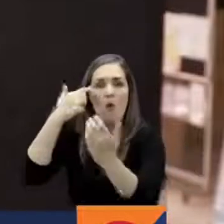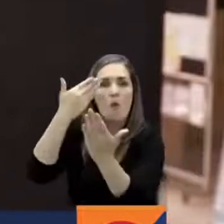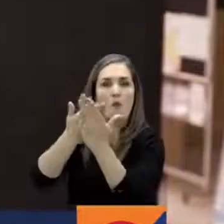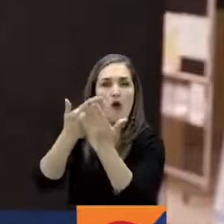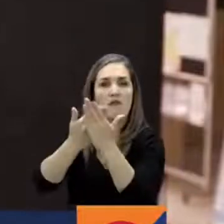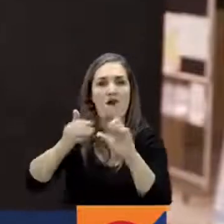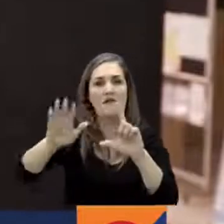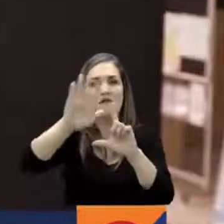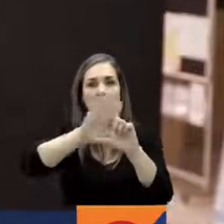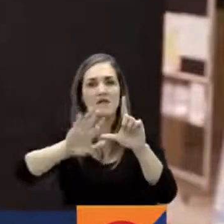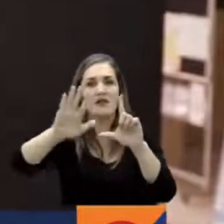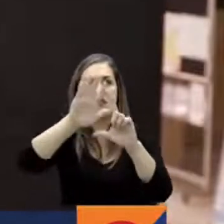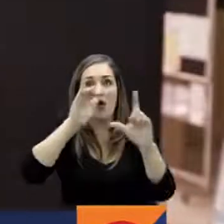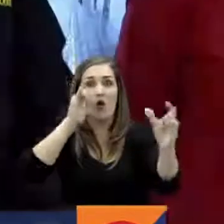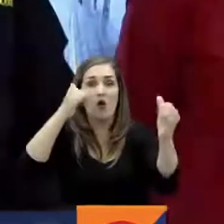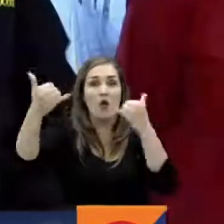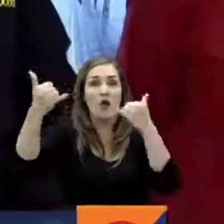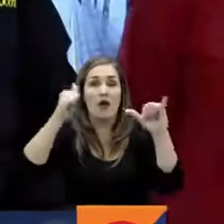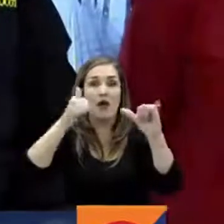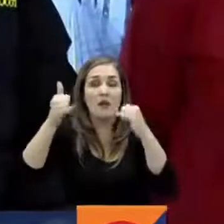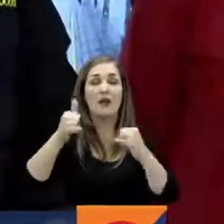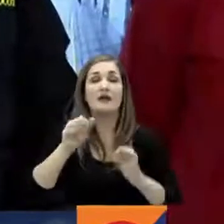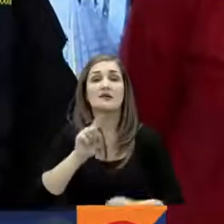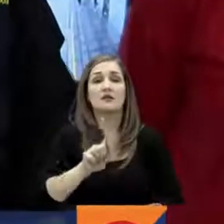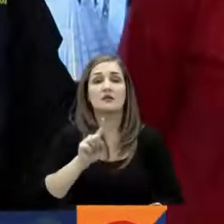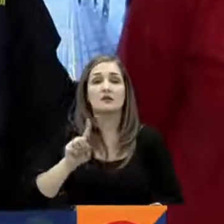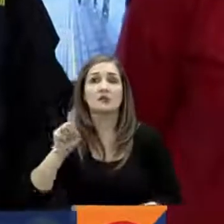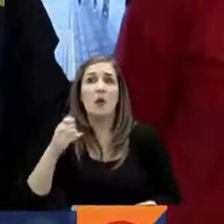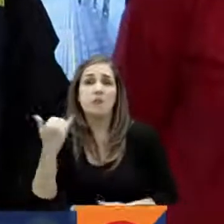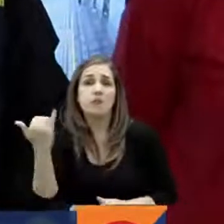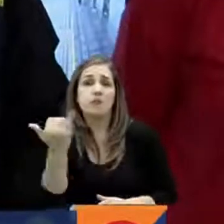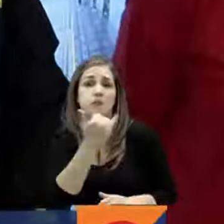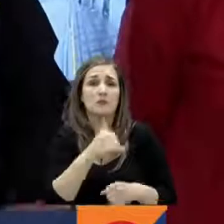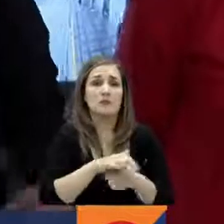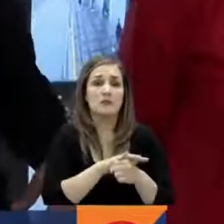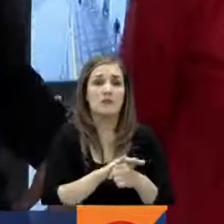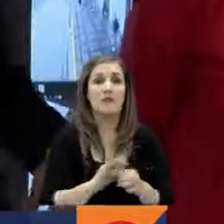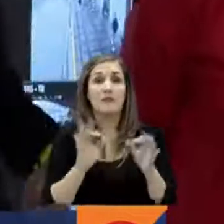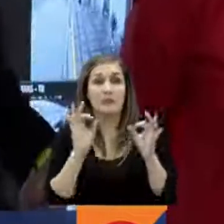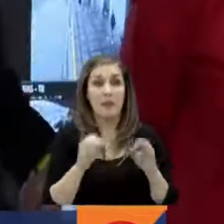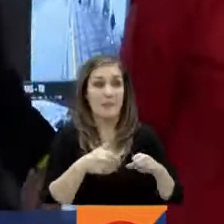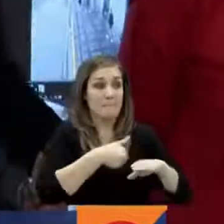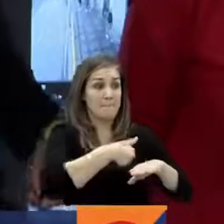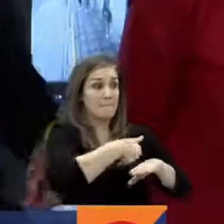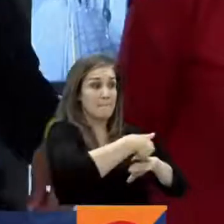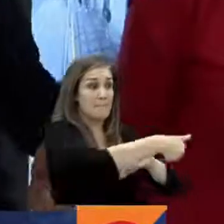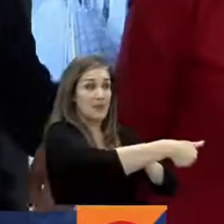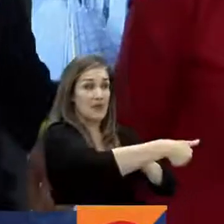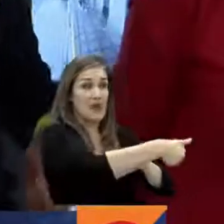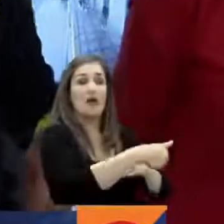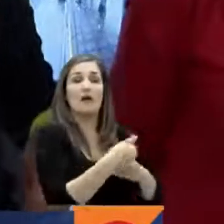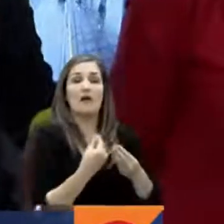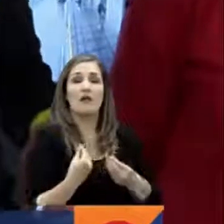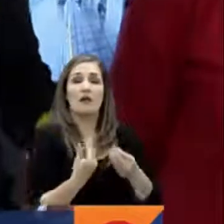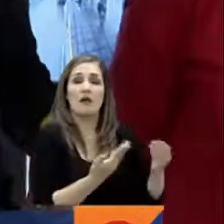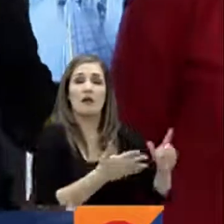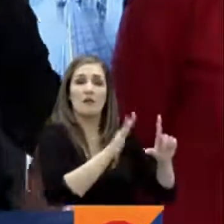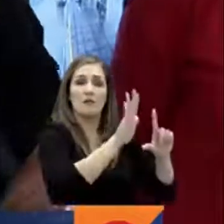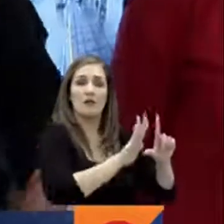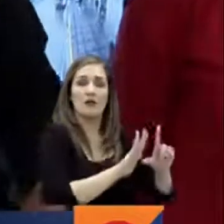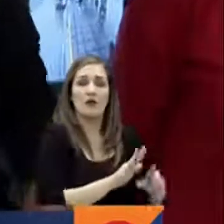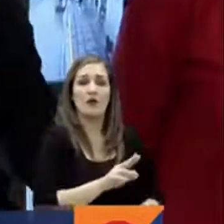de 116 casos de hurtos. Requerimientos que nos hicieron, 200 se los pudimos entregar. Esto es